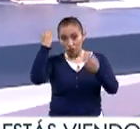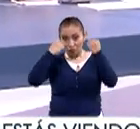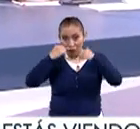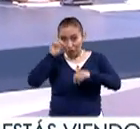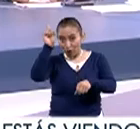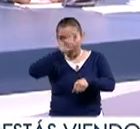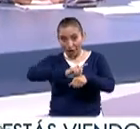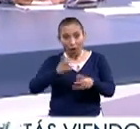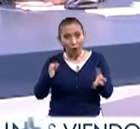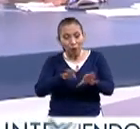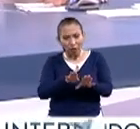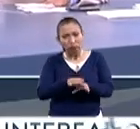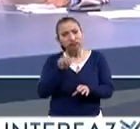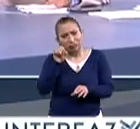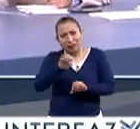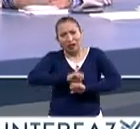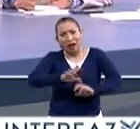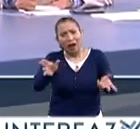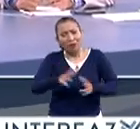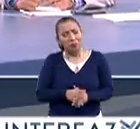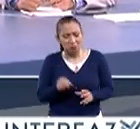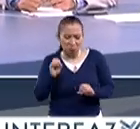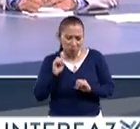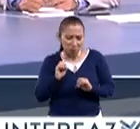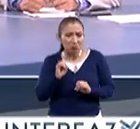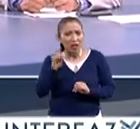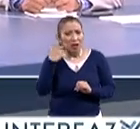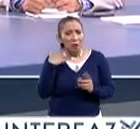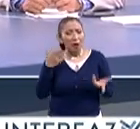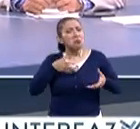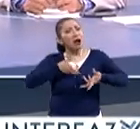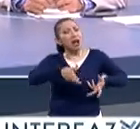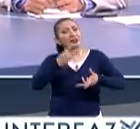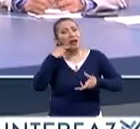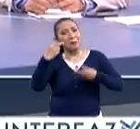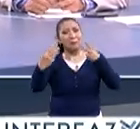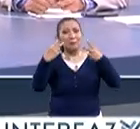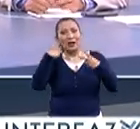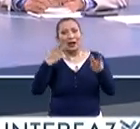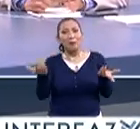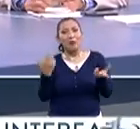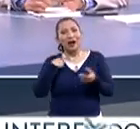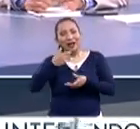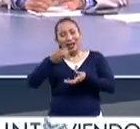el día así? ¿Cómo vas? Sí, digo, pues, pintada, perdón. exacto, sí. Si me ven por la calle, pues ahí me pueden